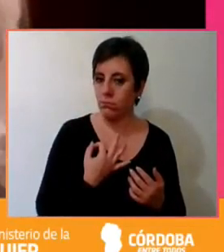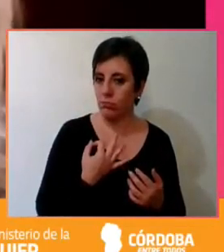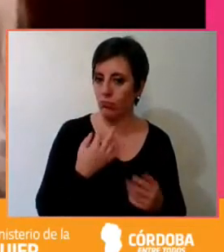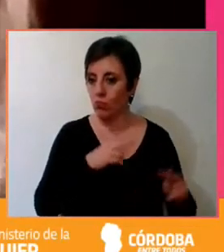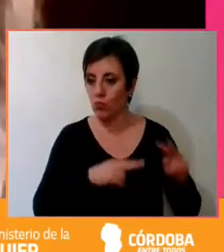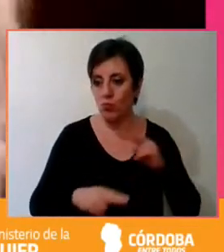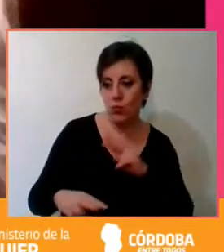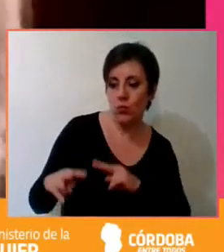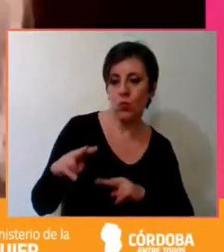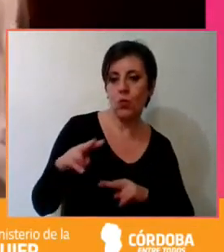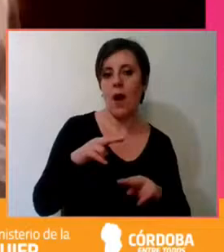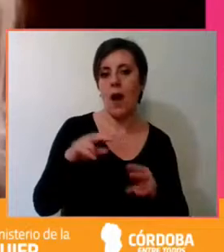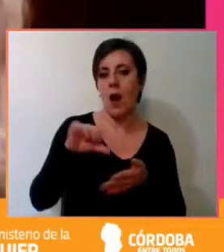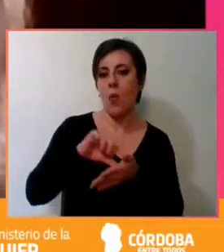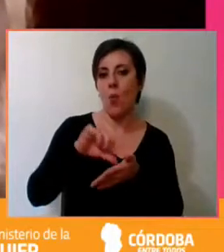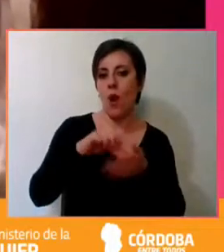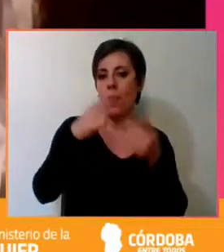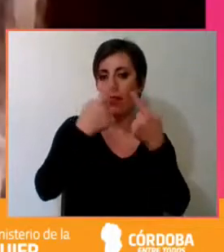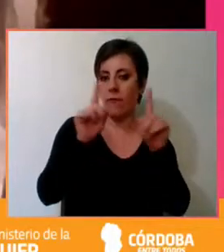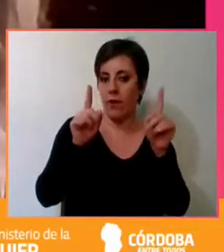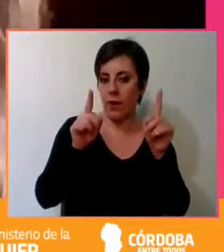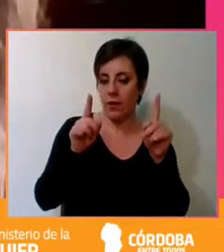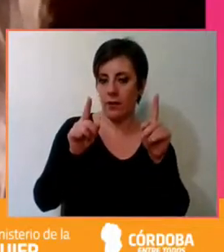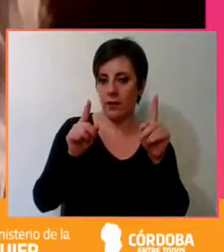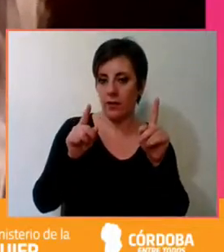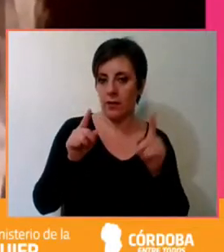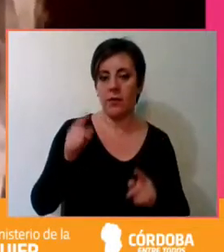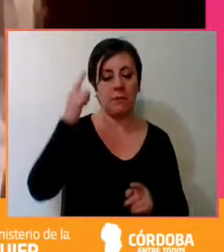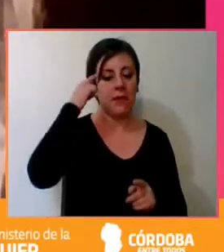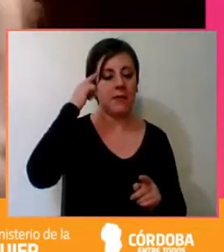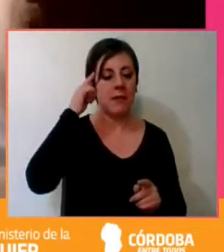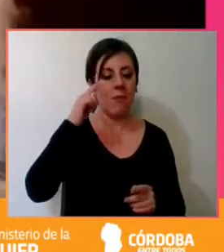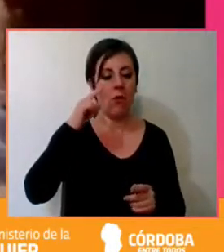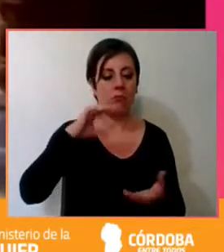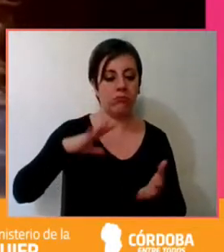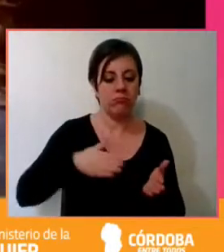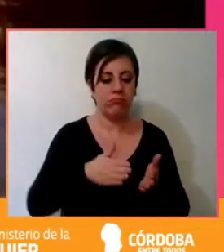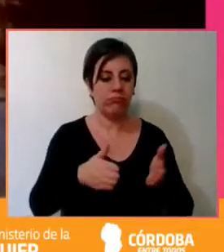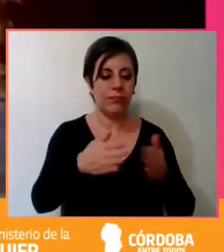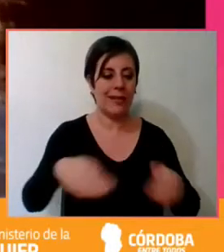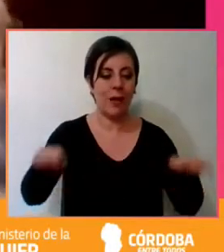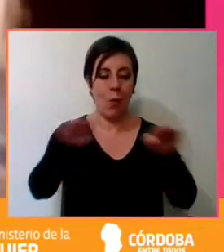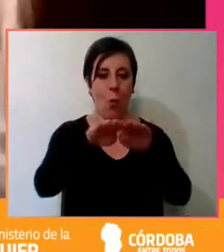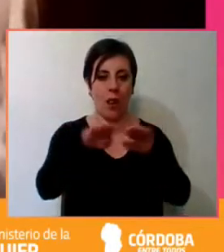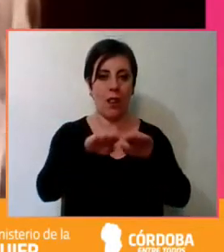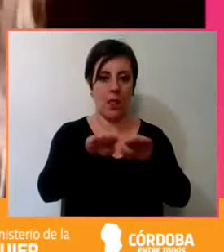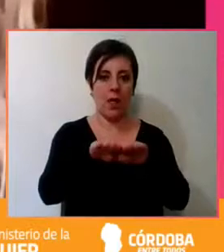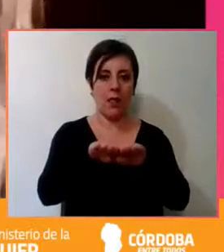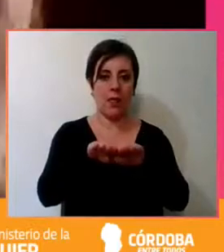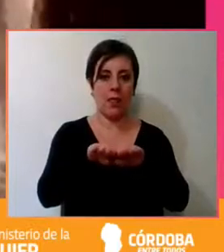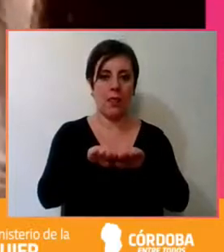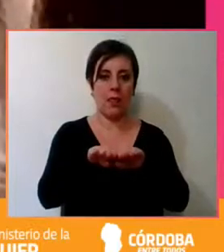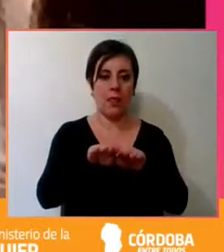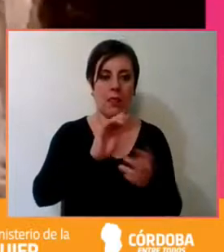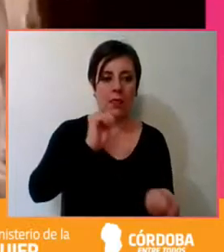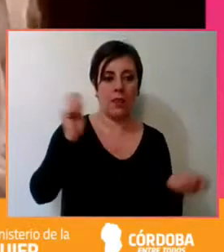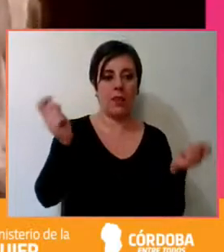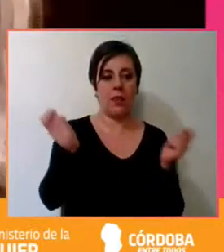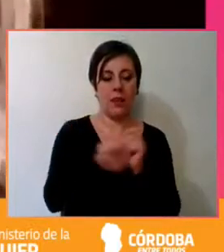buscar un lugar diferente y creemos que la ruta, por supuesto, es la igualdad, transformando